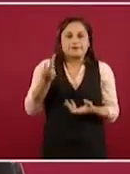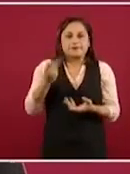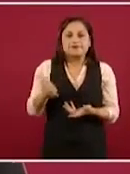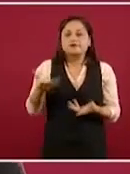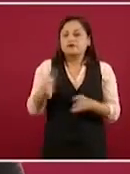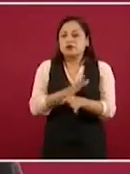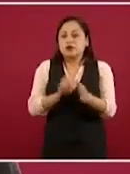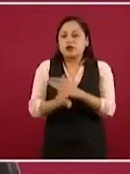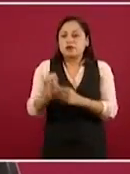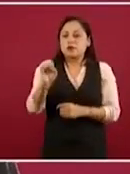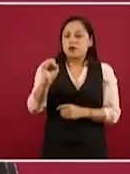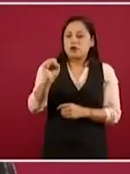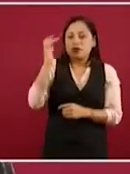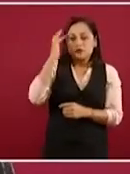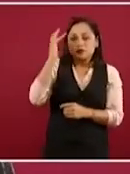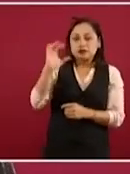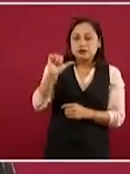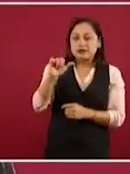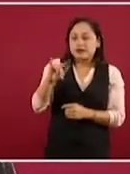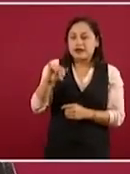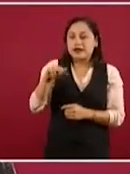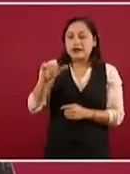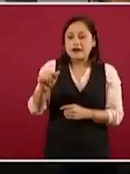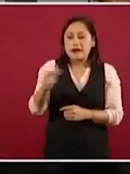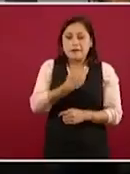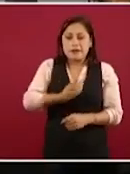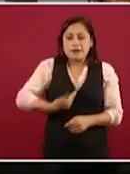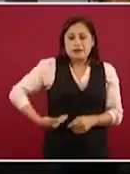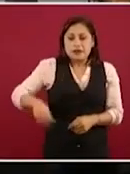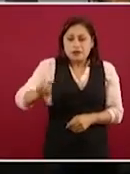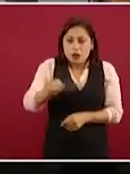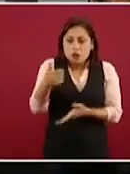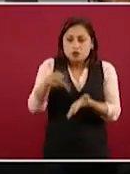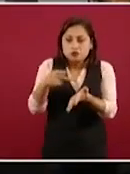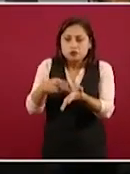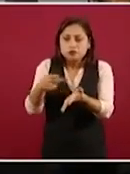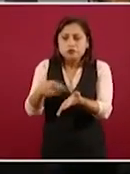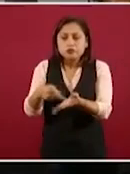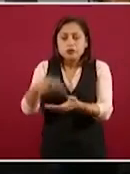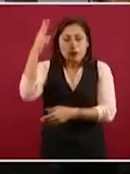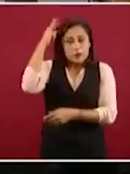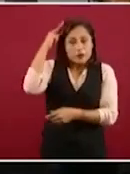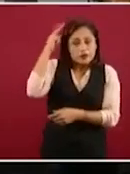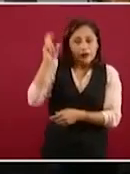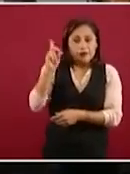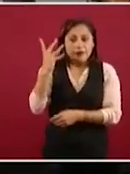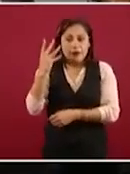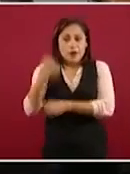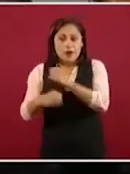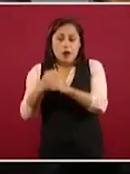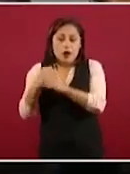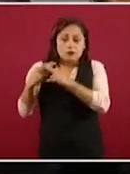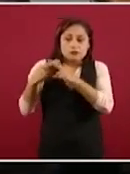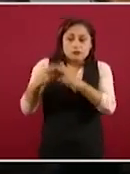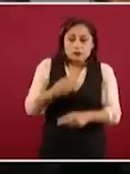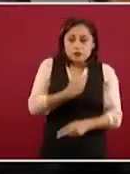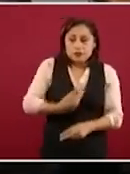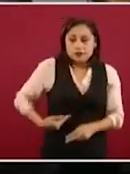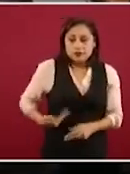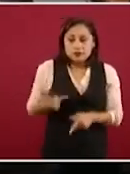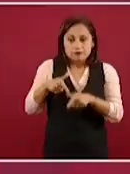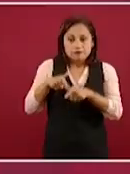Santana, 11 veces presidente. Porfirio Díaz, 34 años,